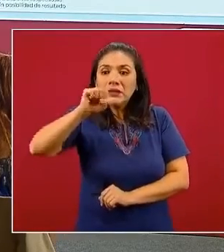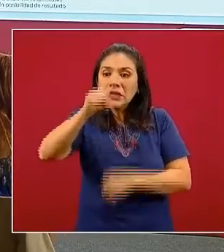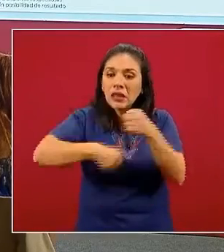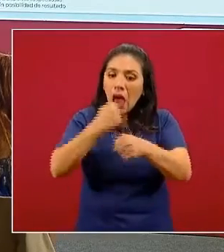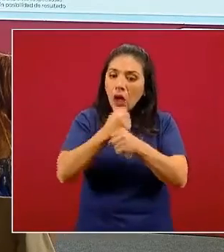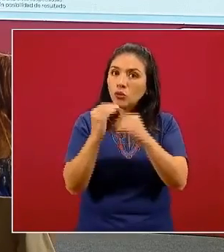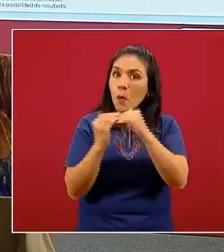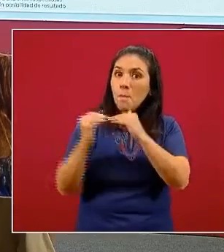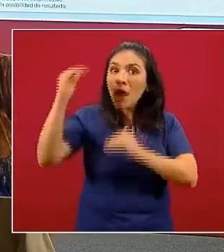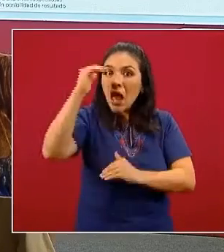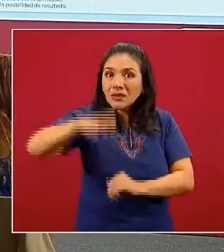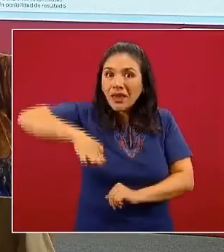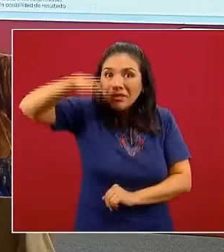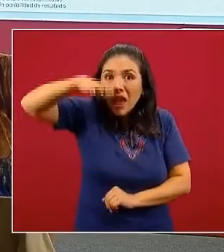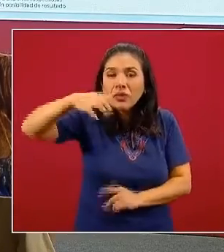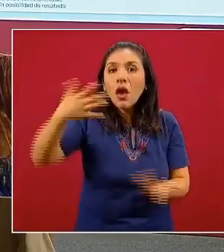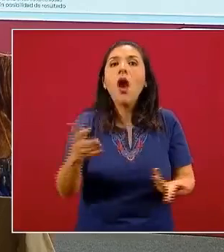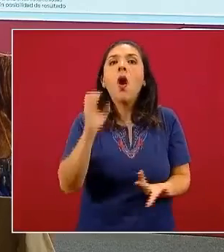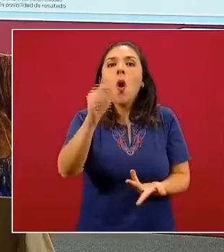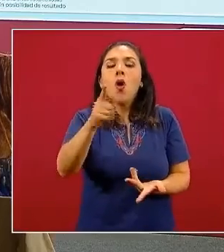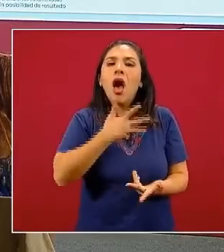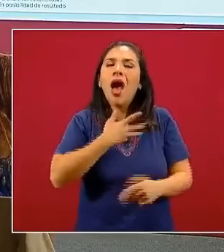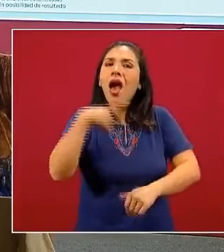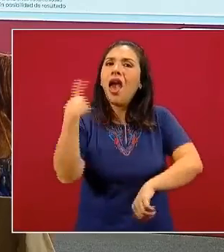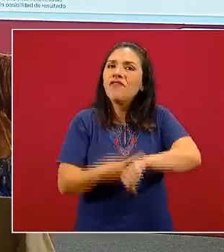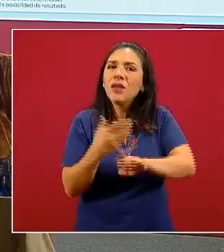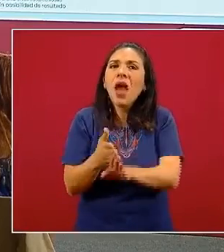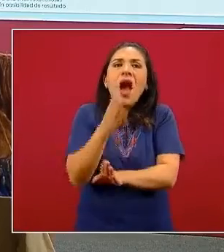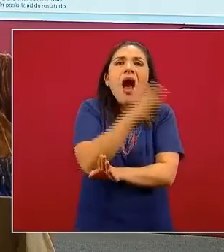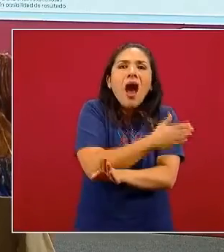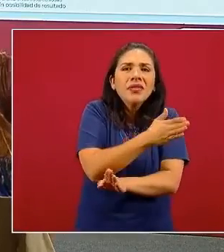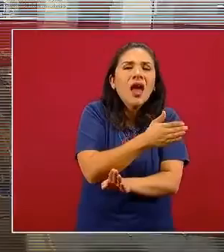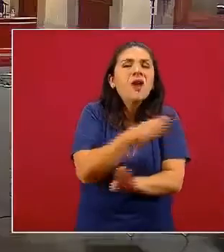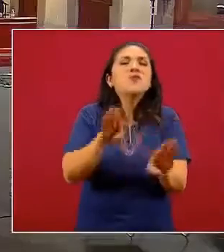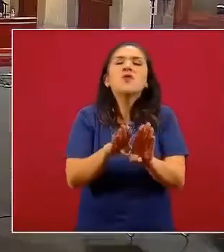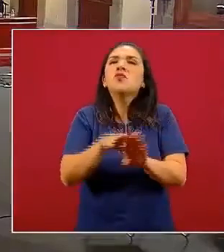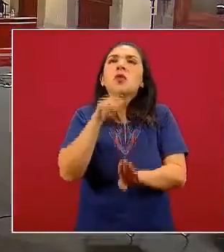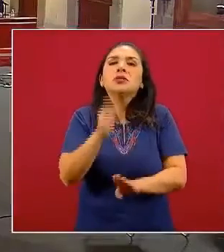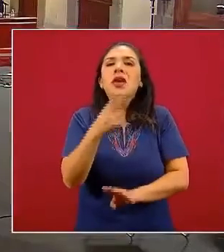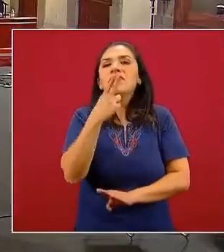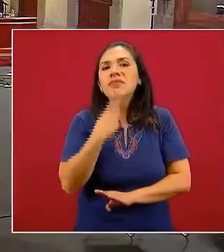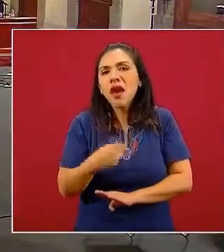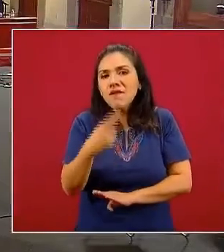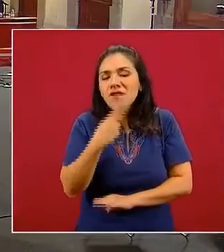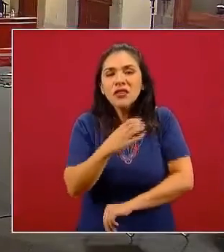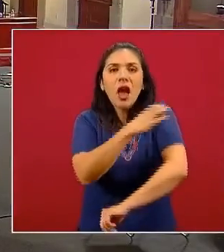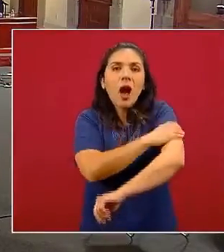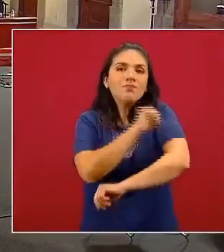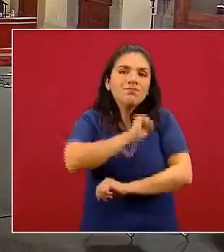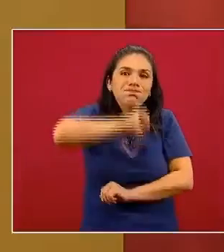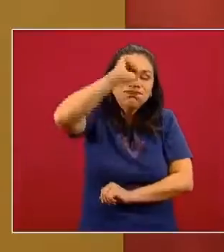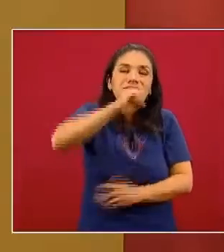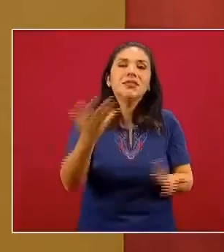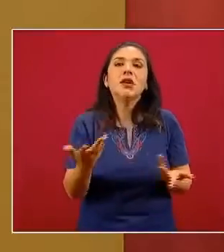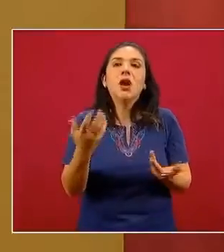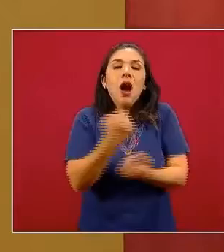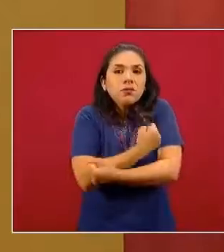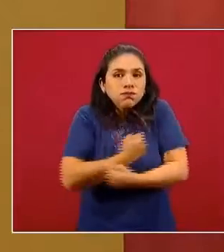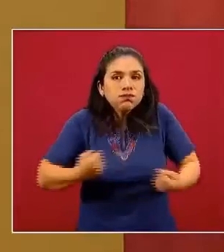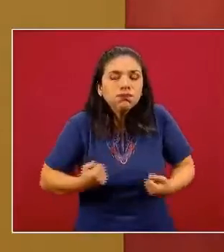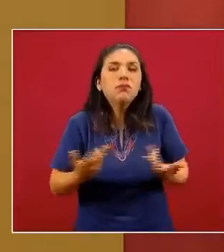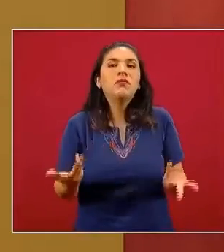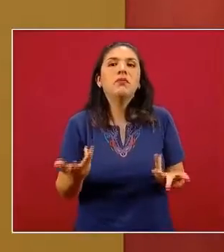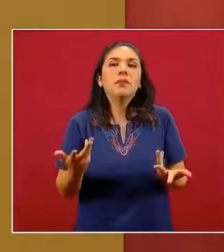más años de edad, o tiene enfermedades crónicas, en particular diabetes, hipertensión,